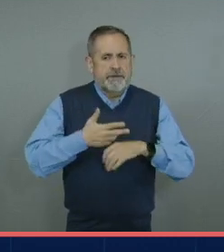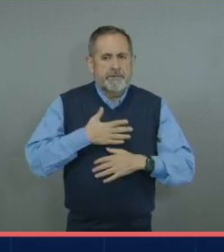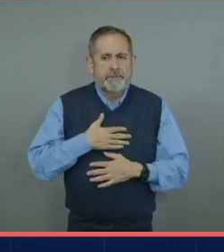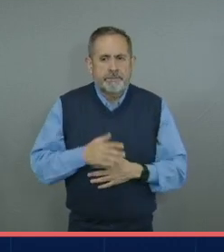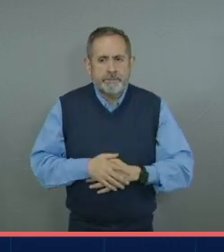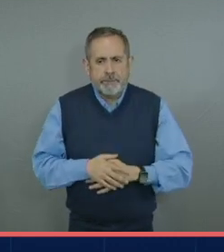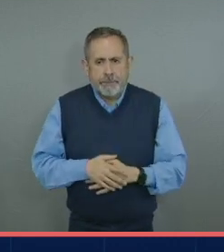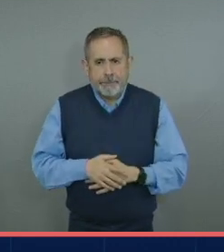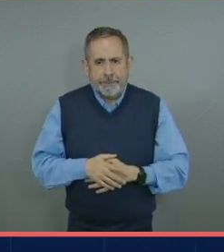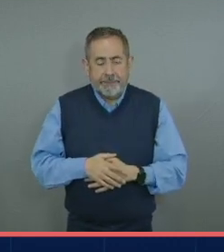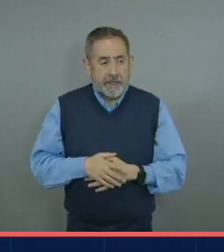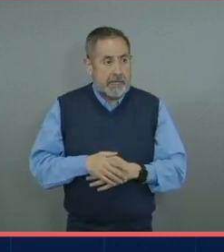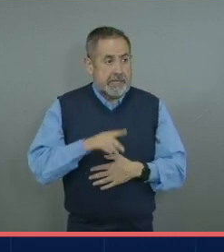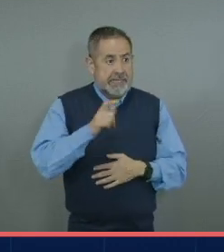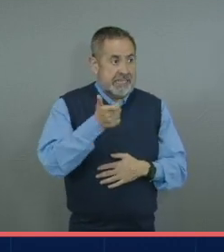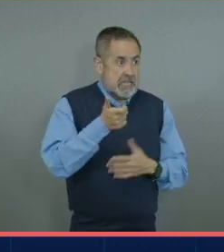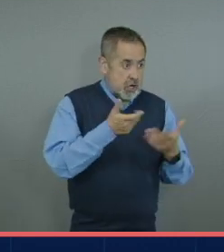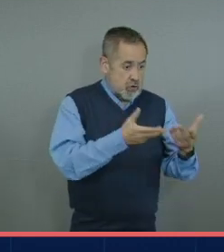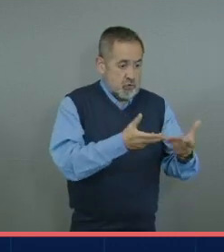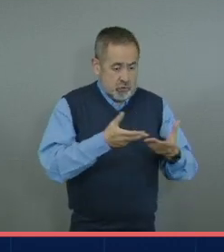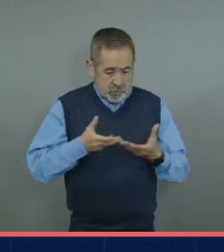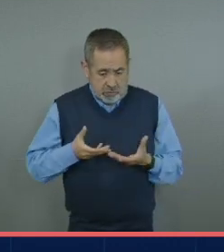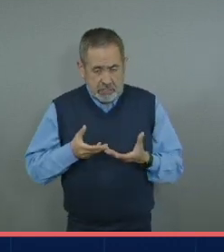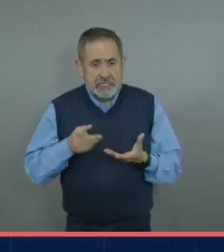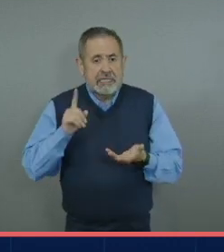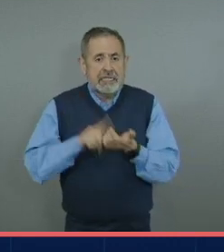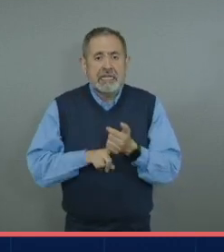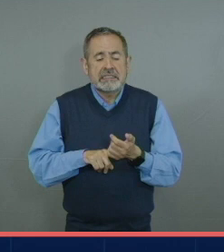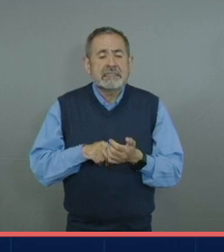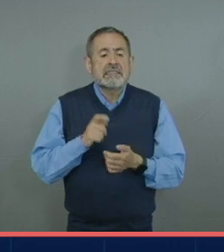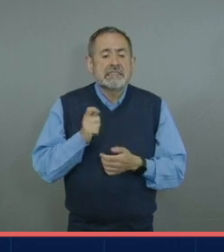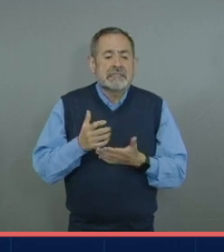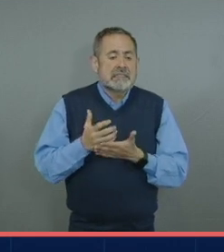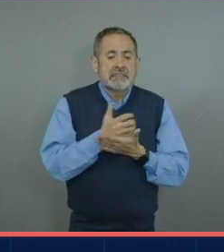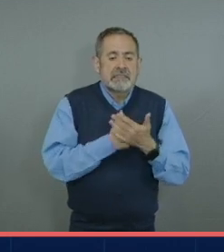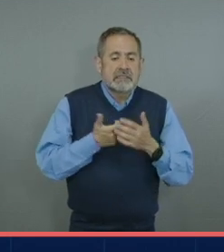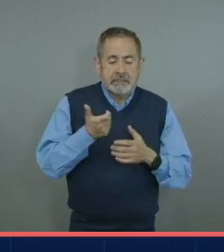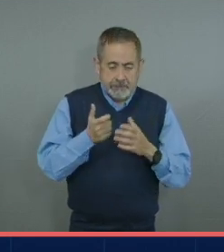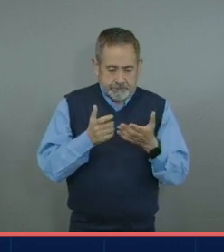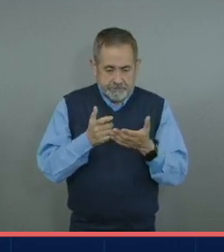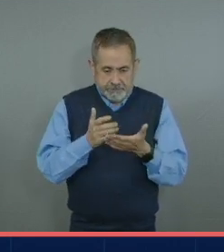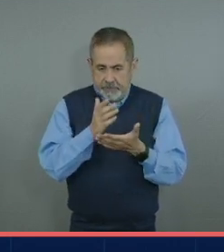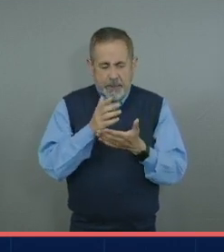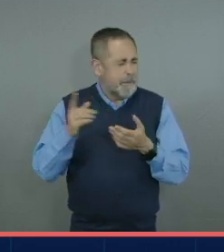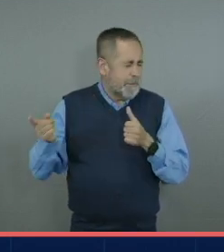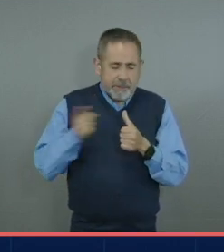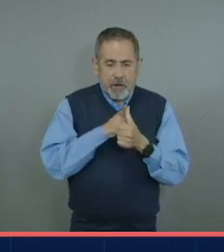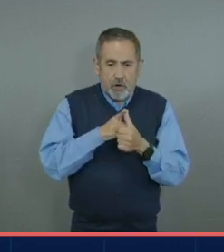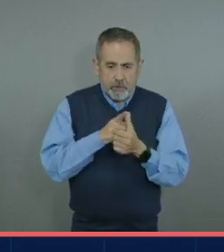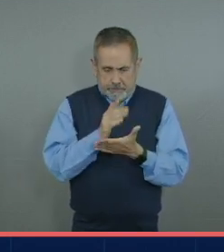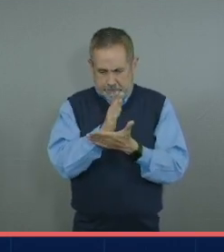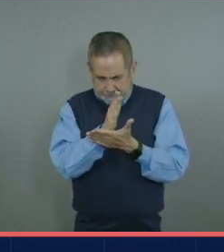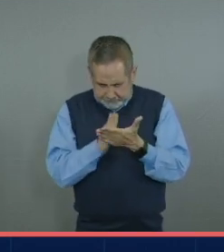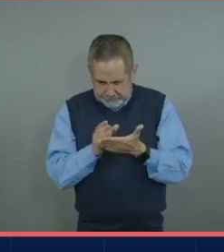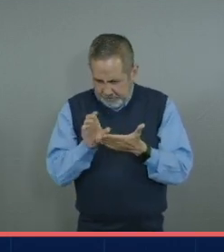empresario, cuando recibe dinero, lo primero que hace es ahorrar una parte.